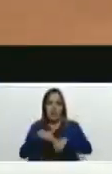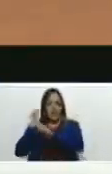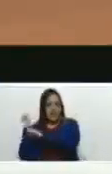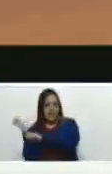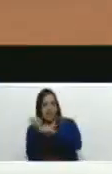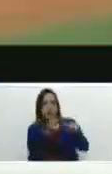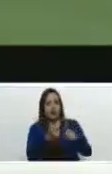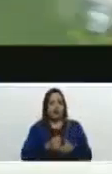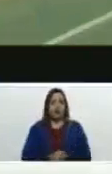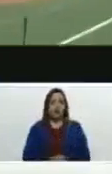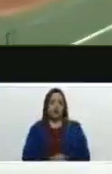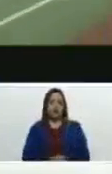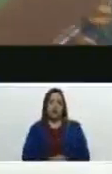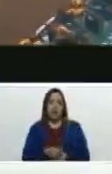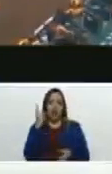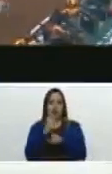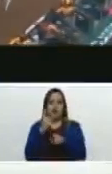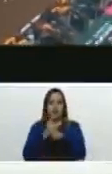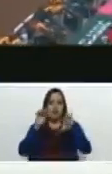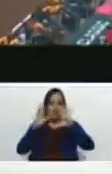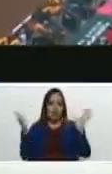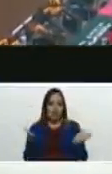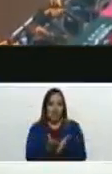Béisbol en el Clásico Mundial.